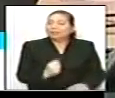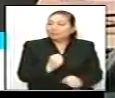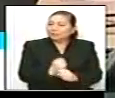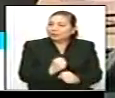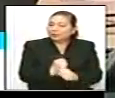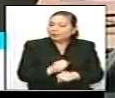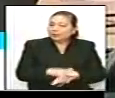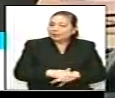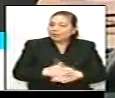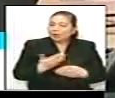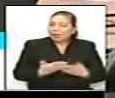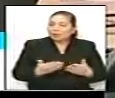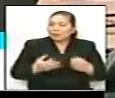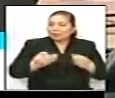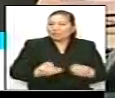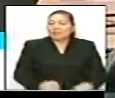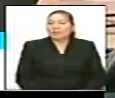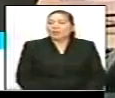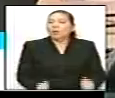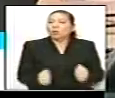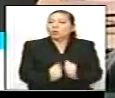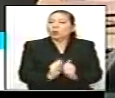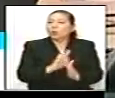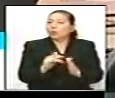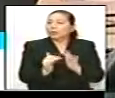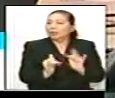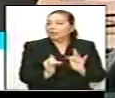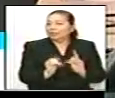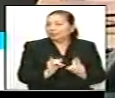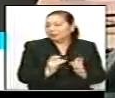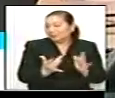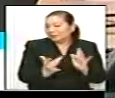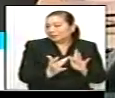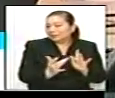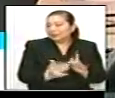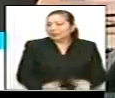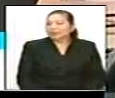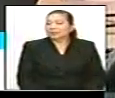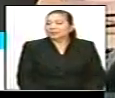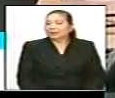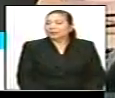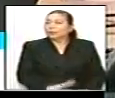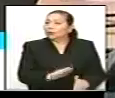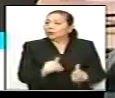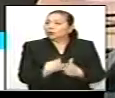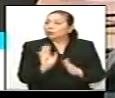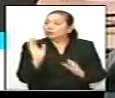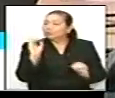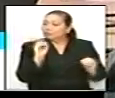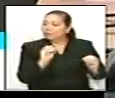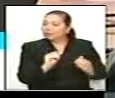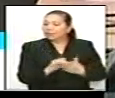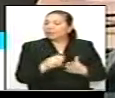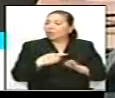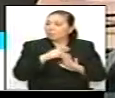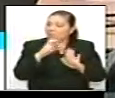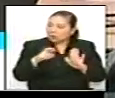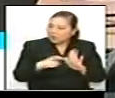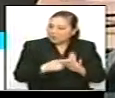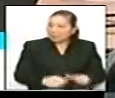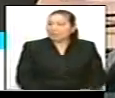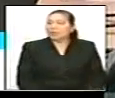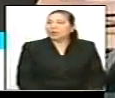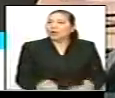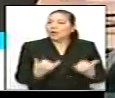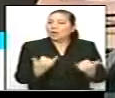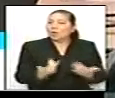trabajar la realidad conjuntamente con todas las entidades involucradas, ¿no? Todos con sus propuestas, digamos, de proyectos.